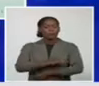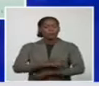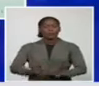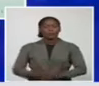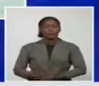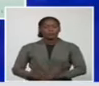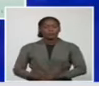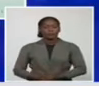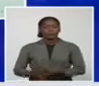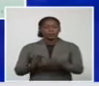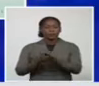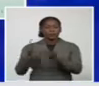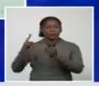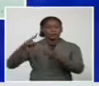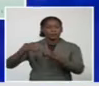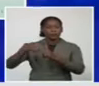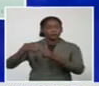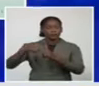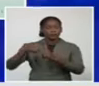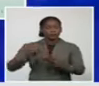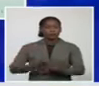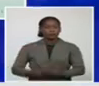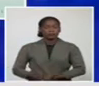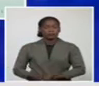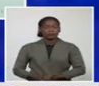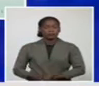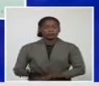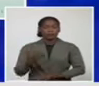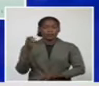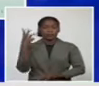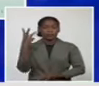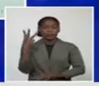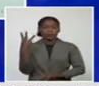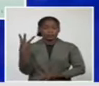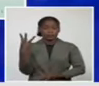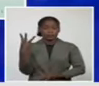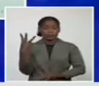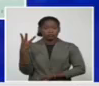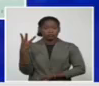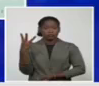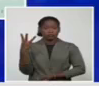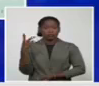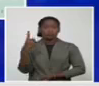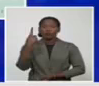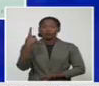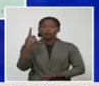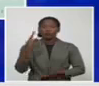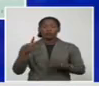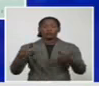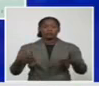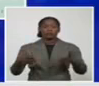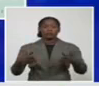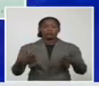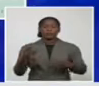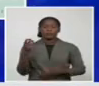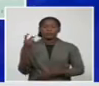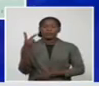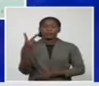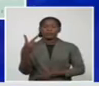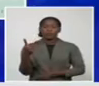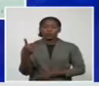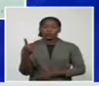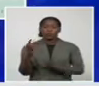de Matanzas, los 3 casos importados son uno de Cárdenas y 2 del municipio de